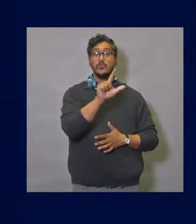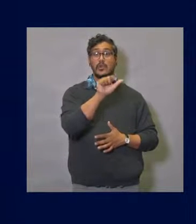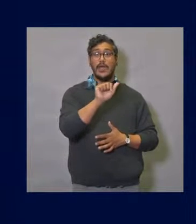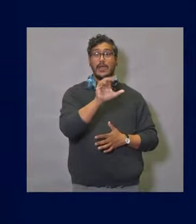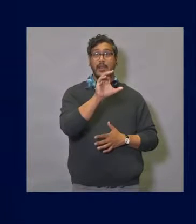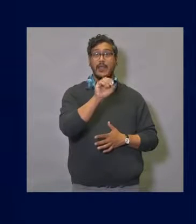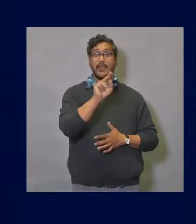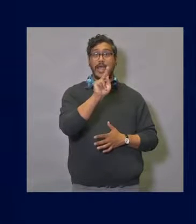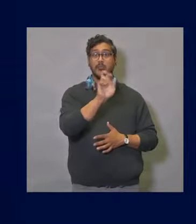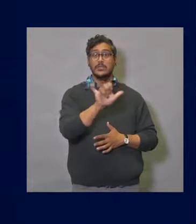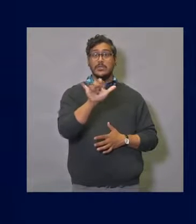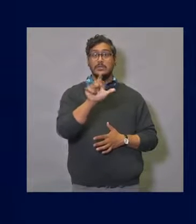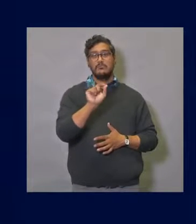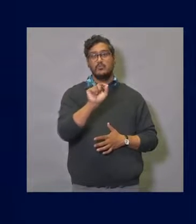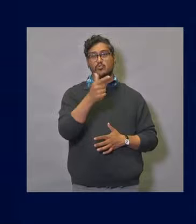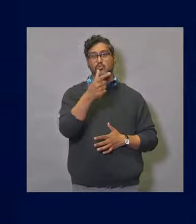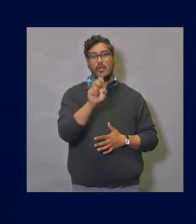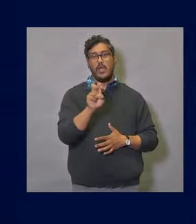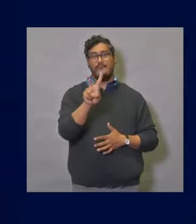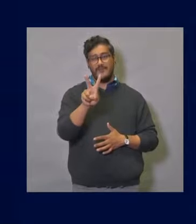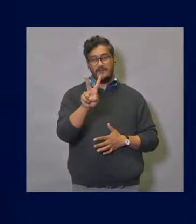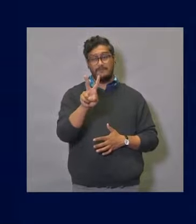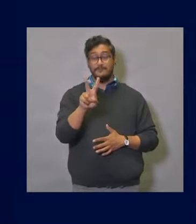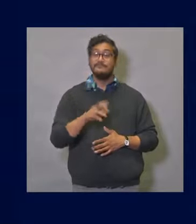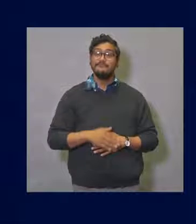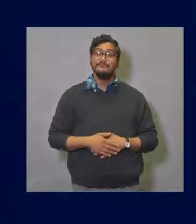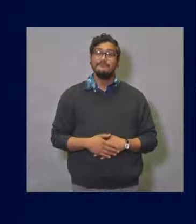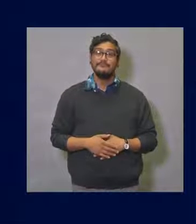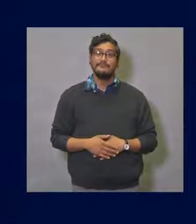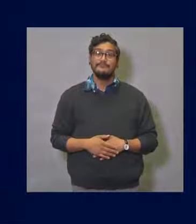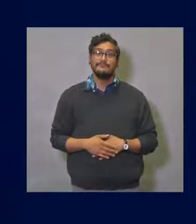publichealth.lacounty.gov. Next slide, please.